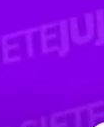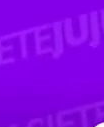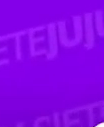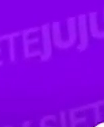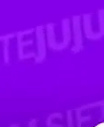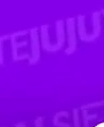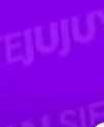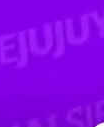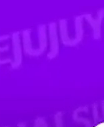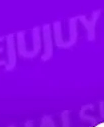volvemos a estudio exactamente gracias